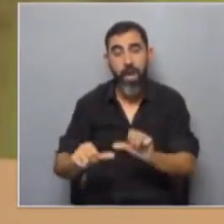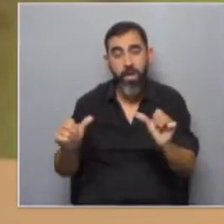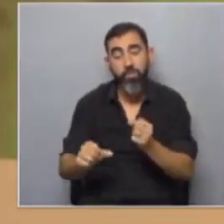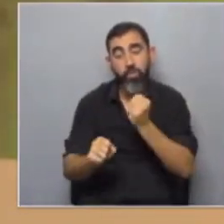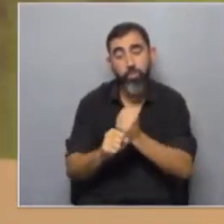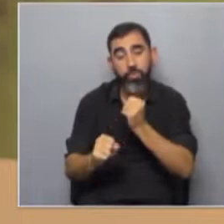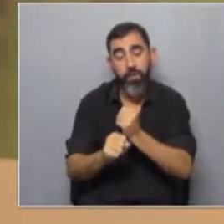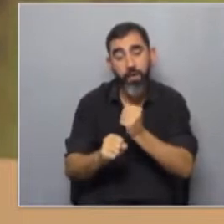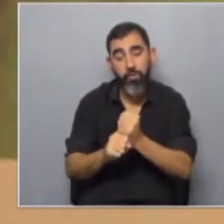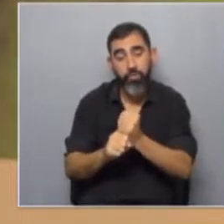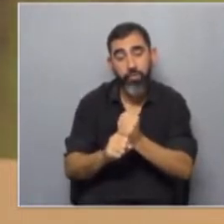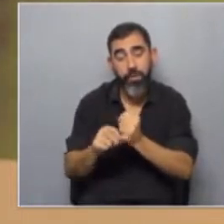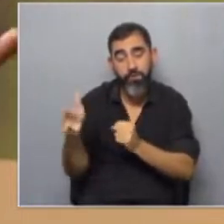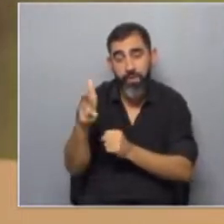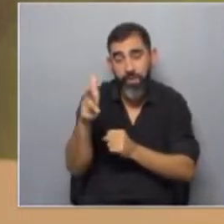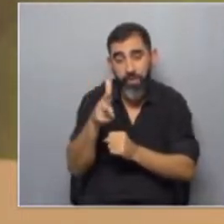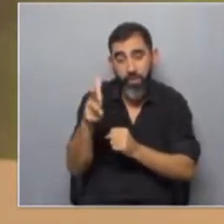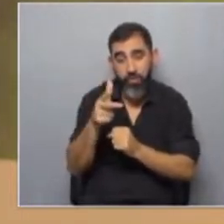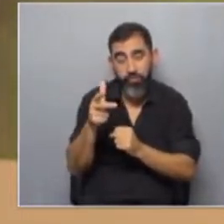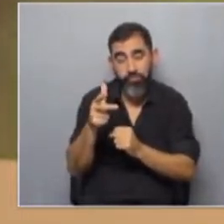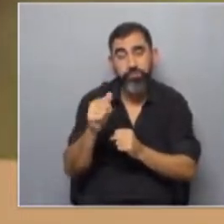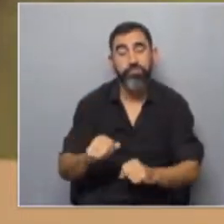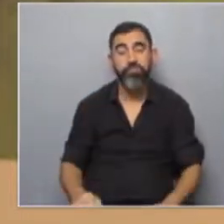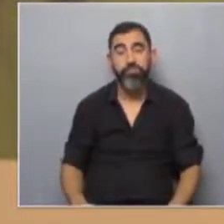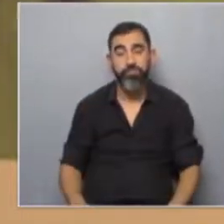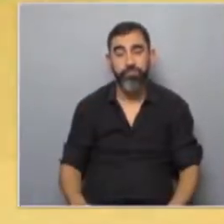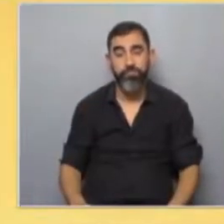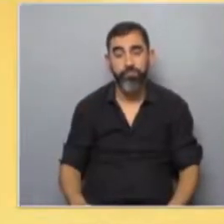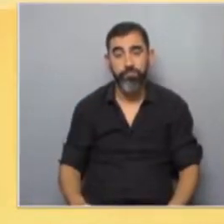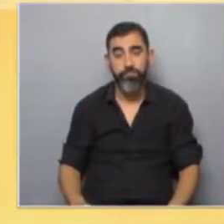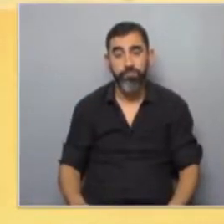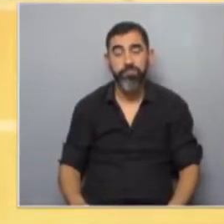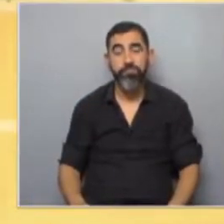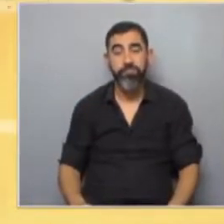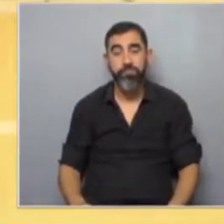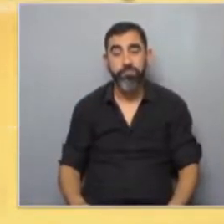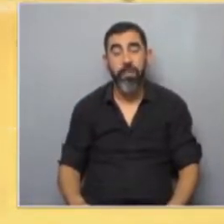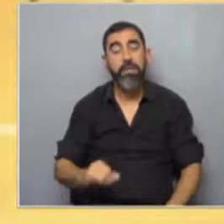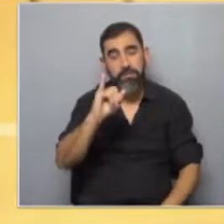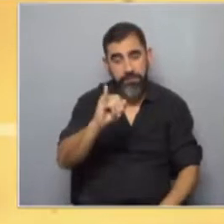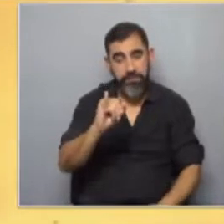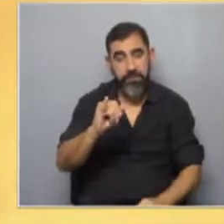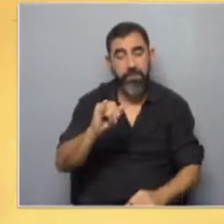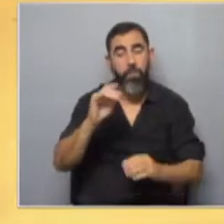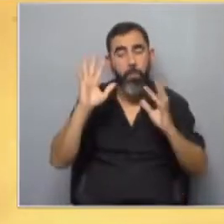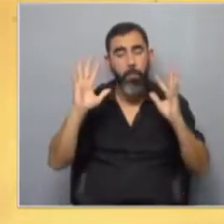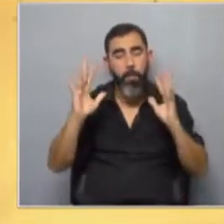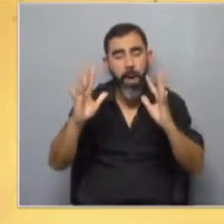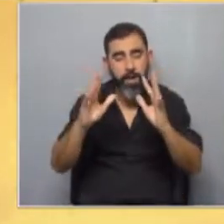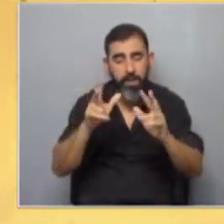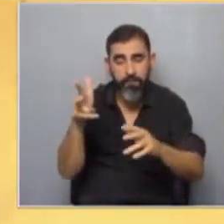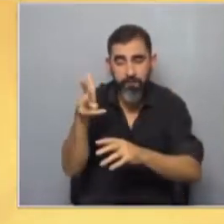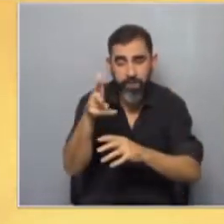en presencia de Leo. Él va y después nos manda una foto y dice, uy, apareció un margay en tal lugar, pero cuando lo salimos a buscar y estamos 4 días en medio del monte, no